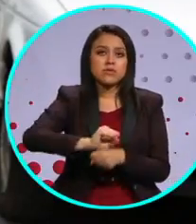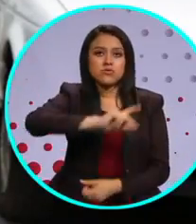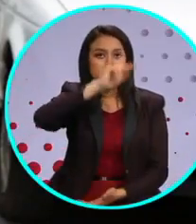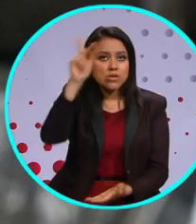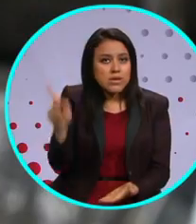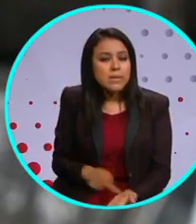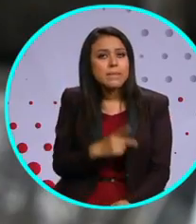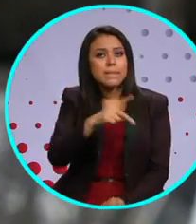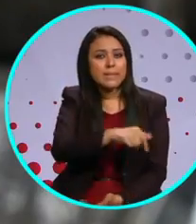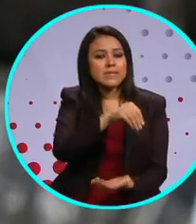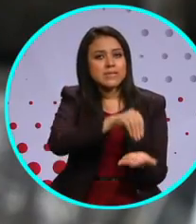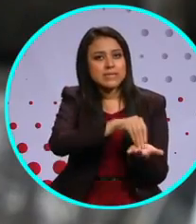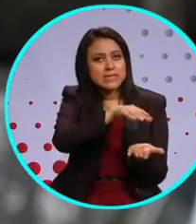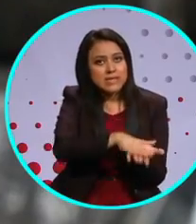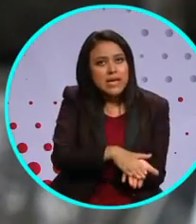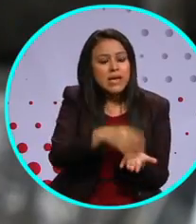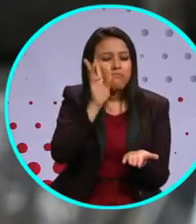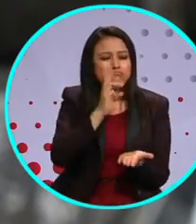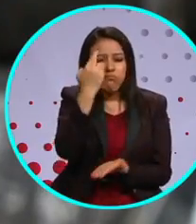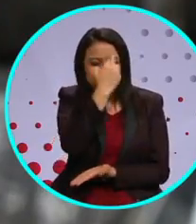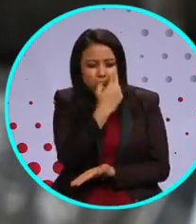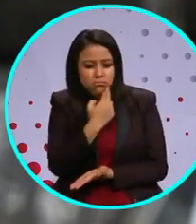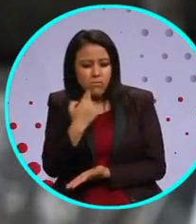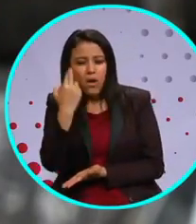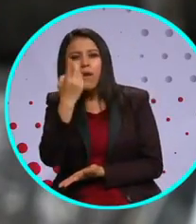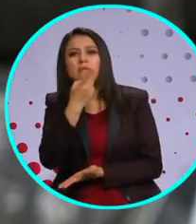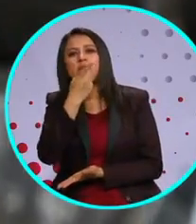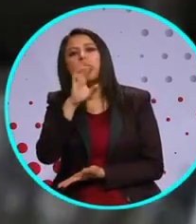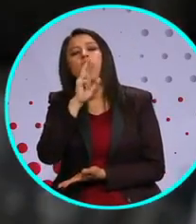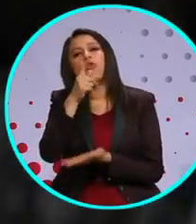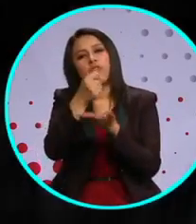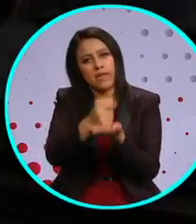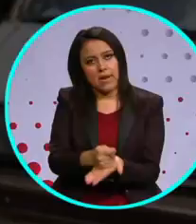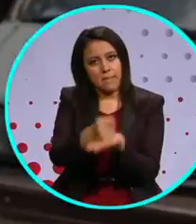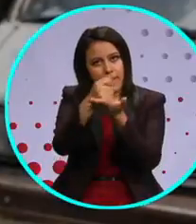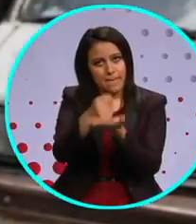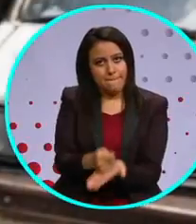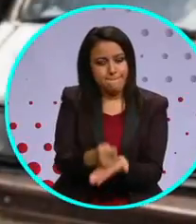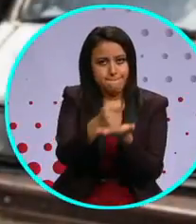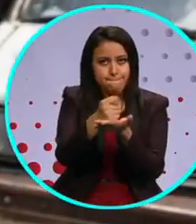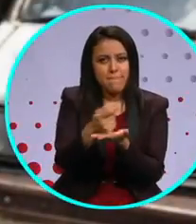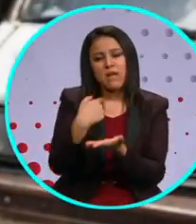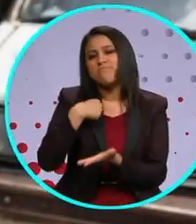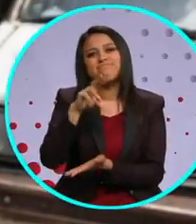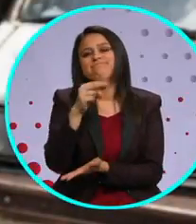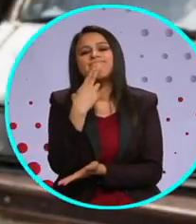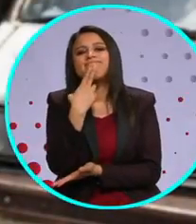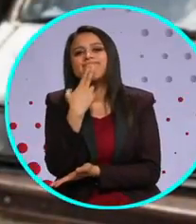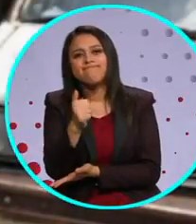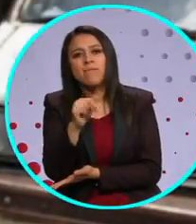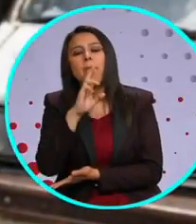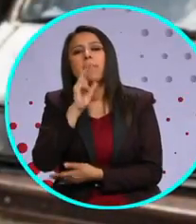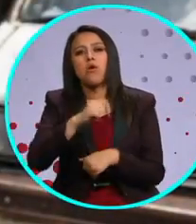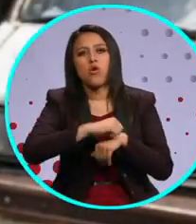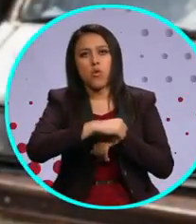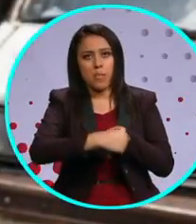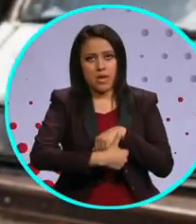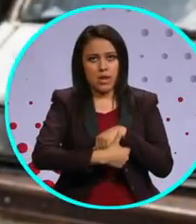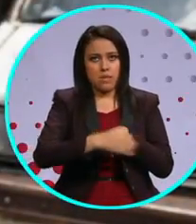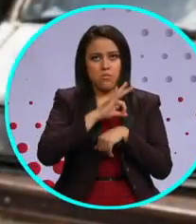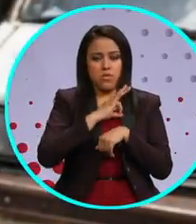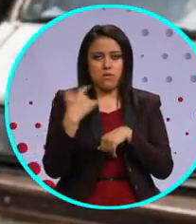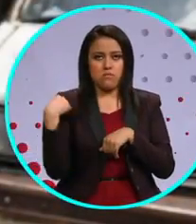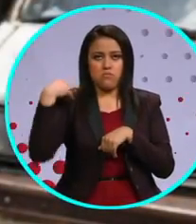con el ortopedista, quien la revisó y recomendó asistir a terapias. Que si no funcionaban, que me iba a operar, me iban a poner